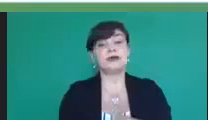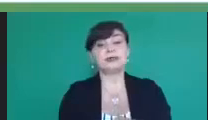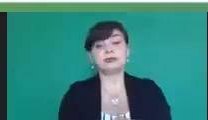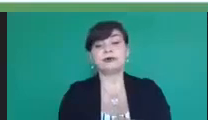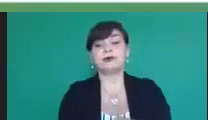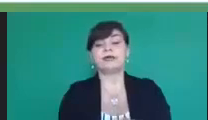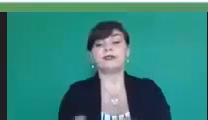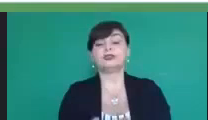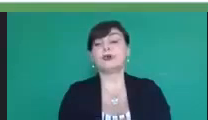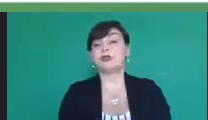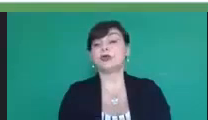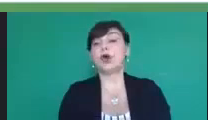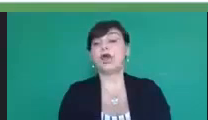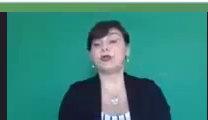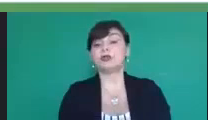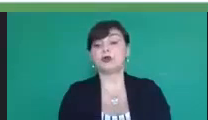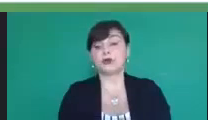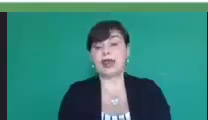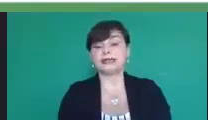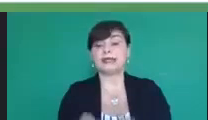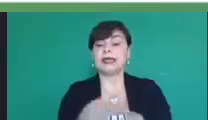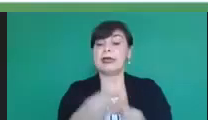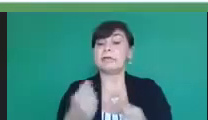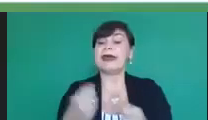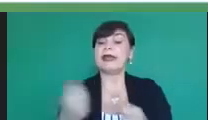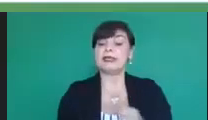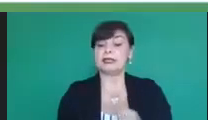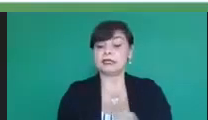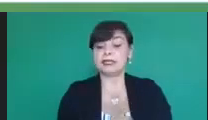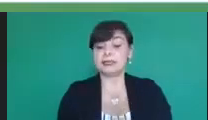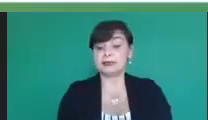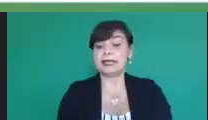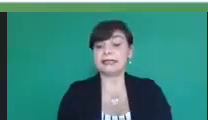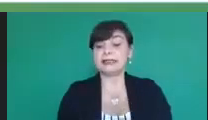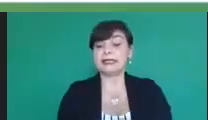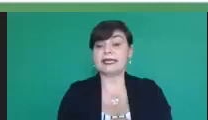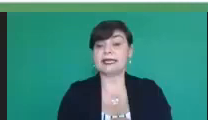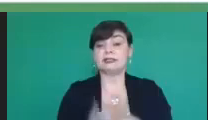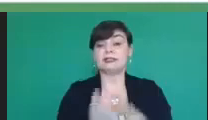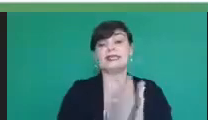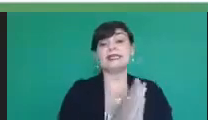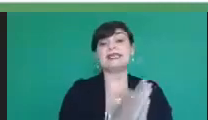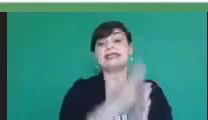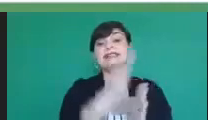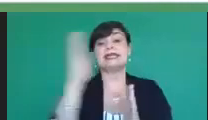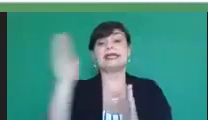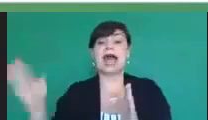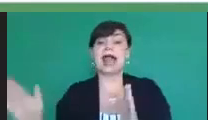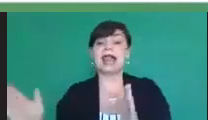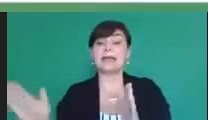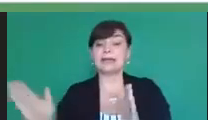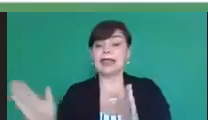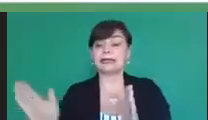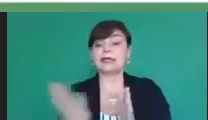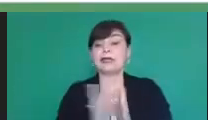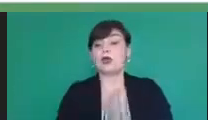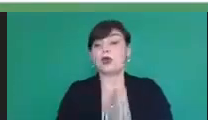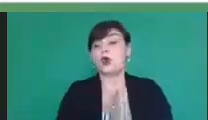esfuerzo, sobre todo en los corrales, para bañar los animales y que estos ingresen a la